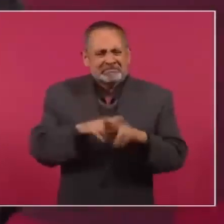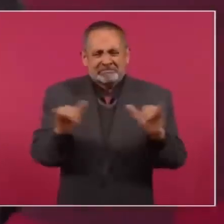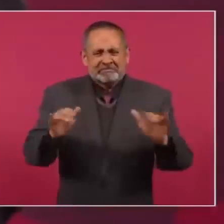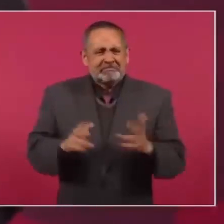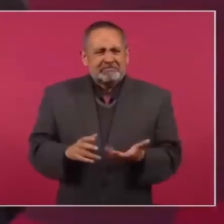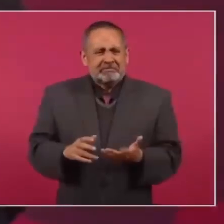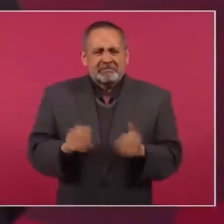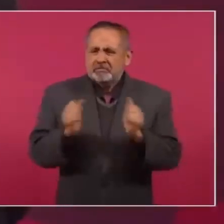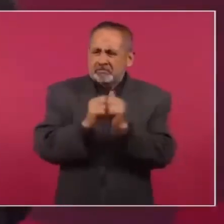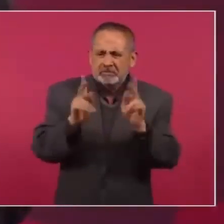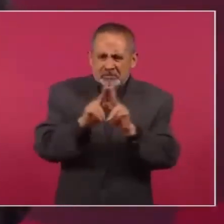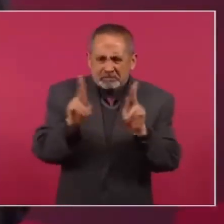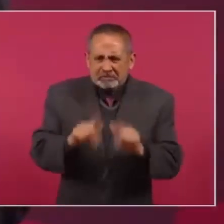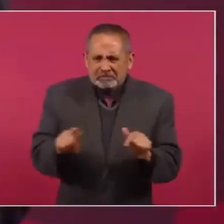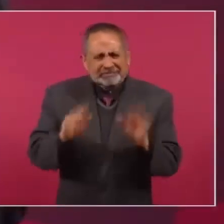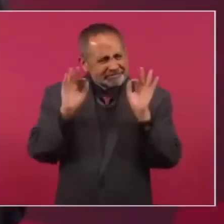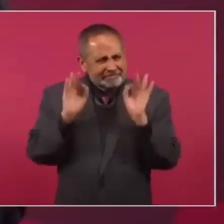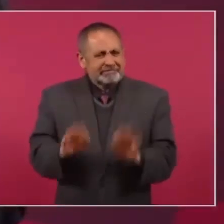de manera pacífica.